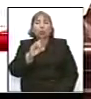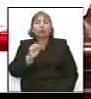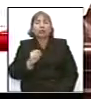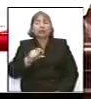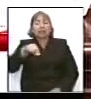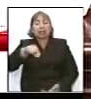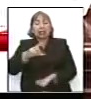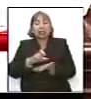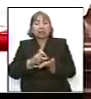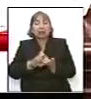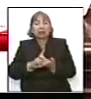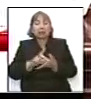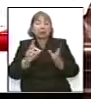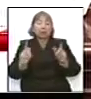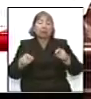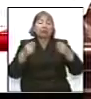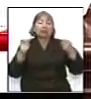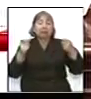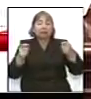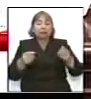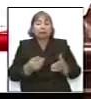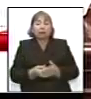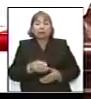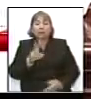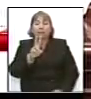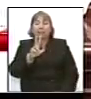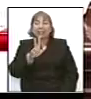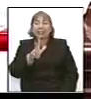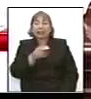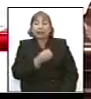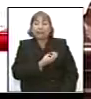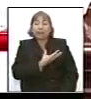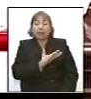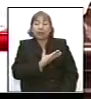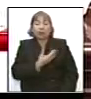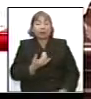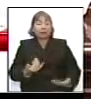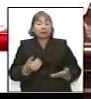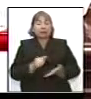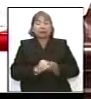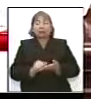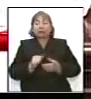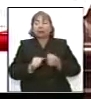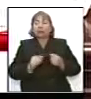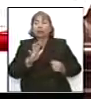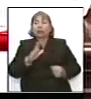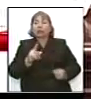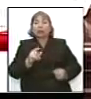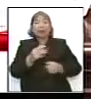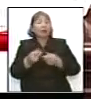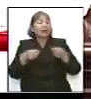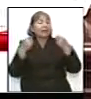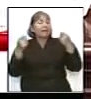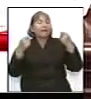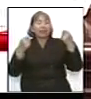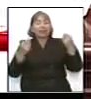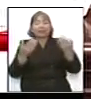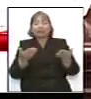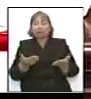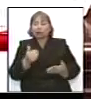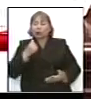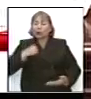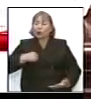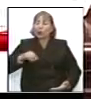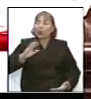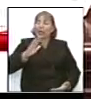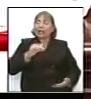Lima, con motivo de celebrarse el 23 de mayo del presente, el 51 aniversario de su creación, en la persona de su alcalde, señor